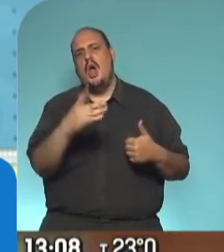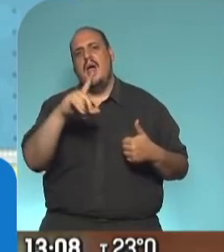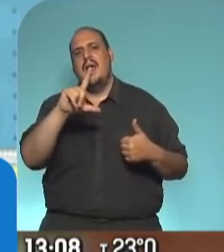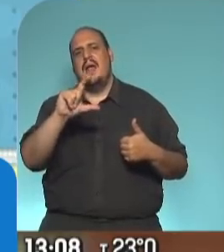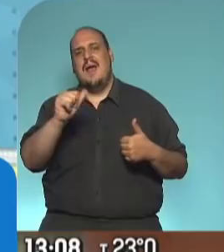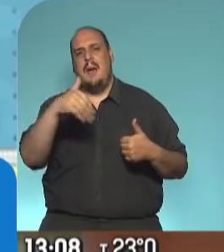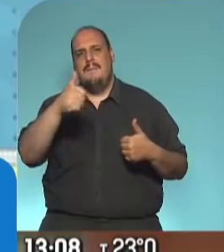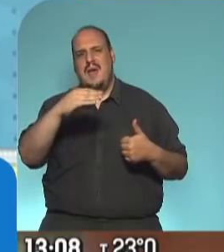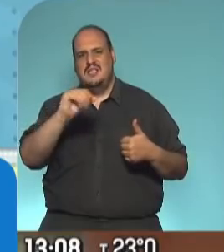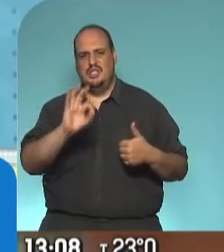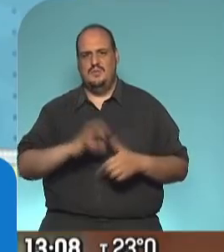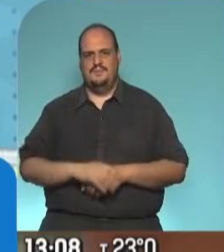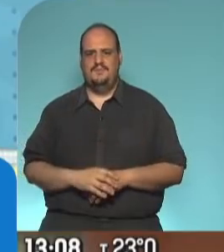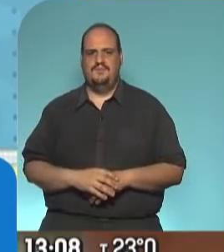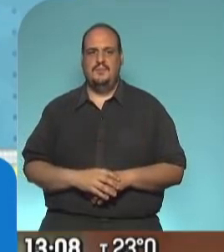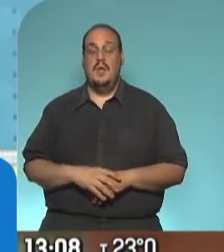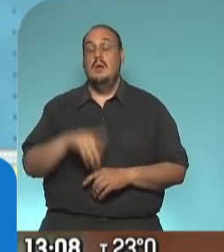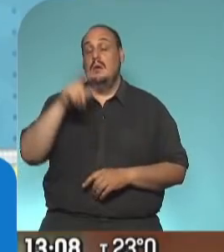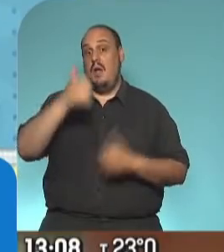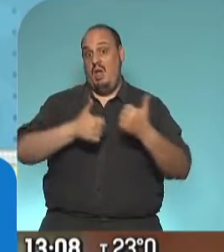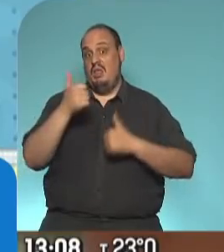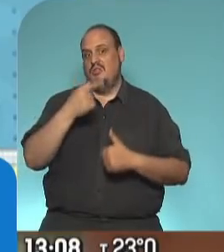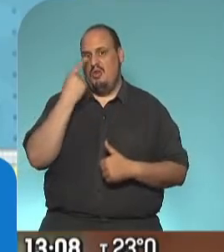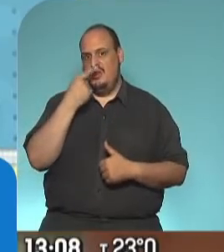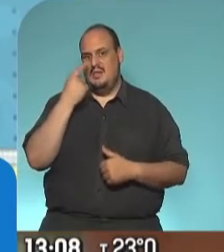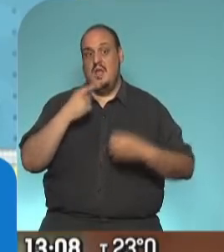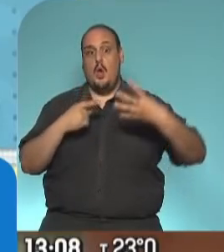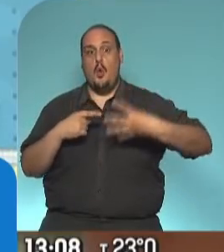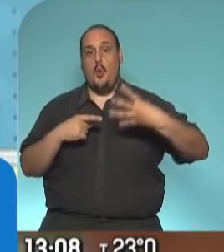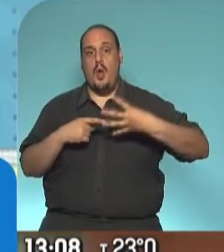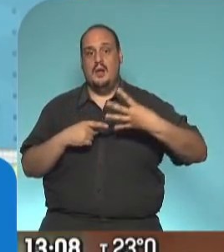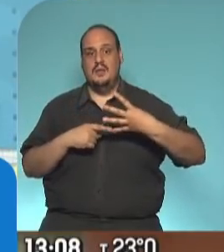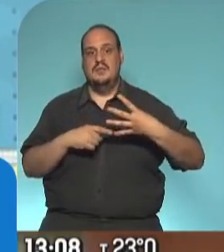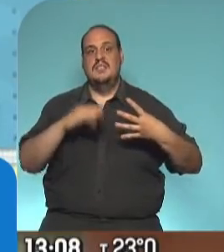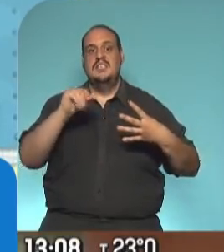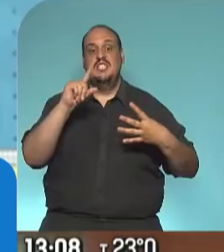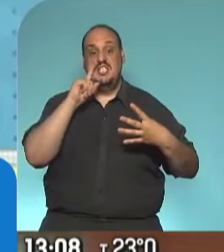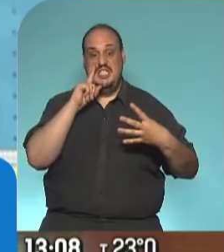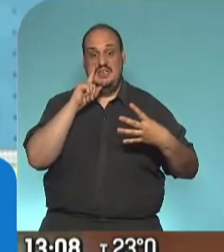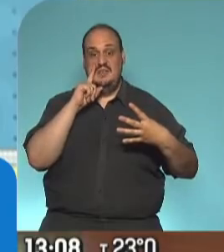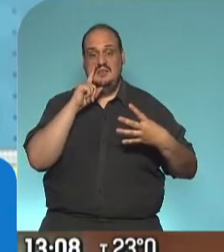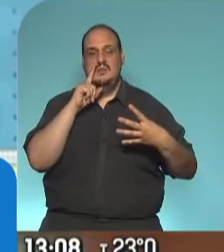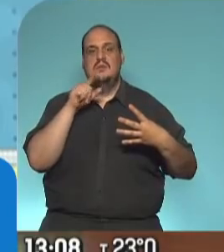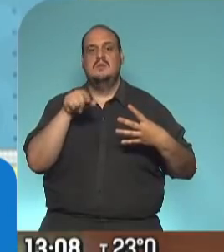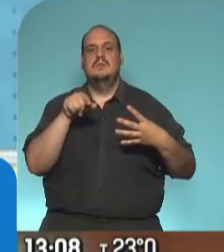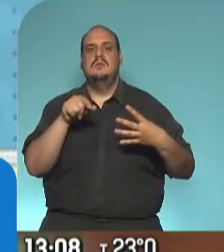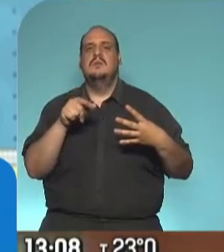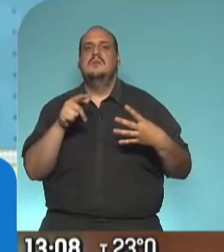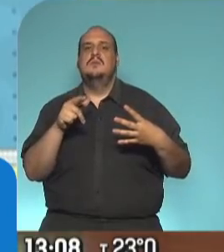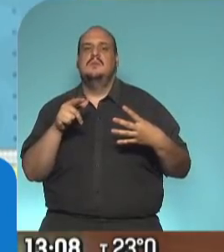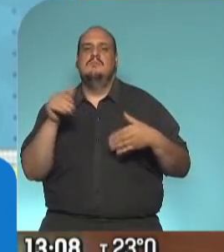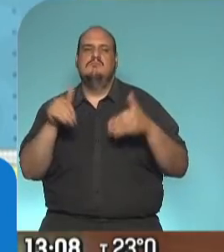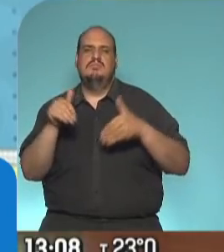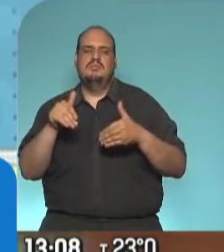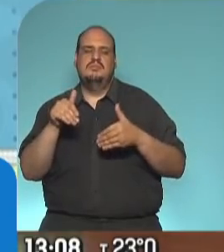Camacho. Un candidato interesante acá también es el que está en cuarto lugar, Chi, que concentra un poquito menos del 3% del